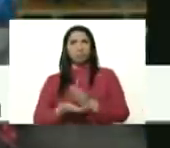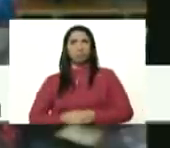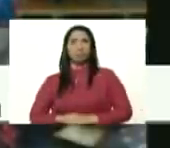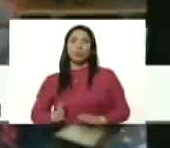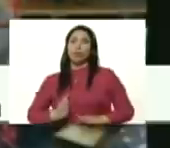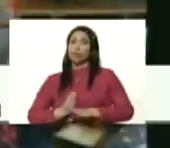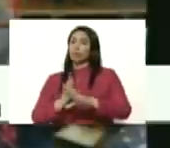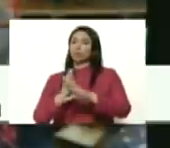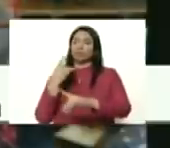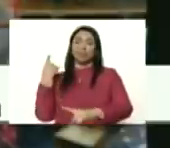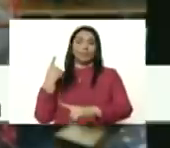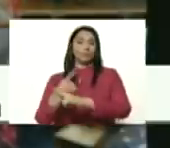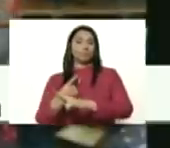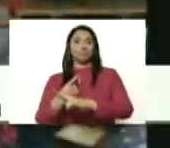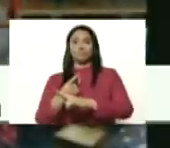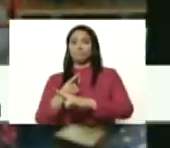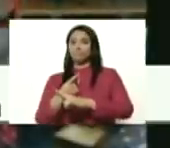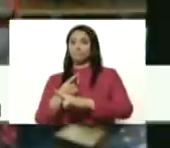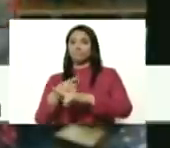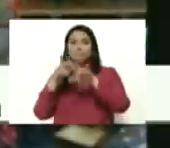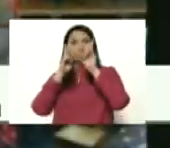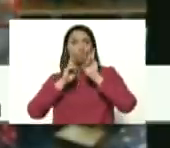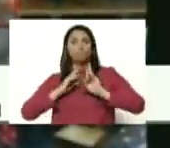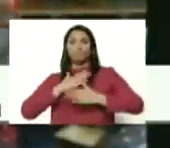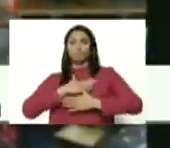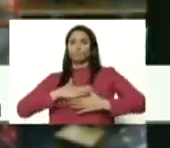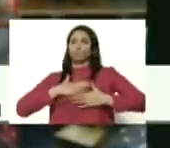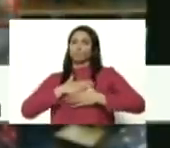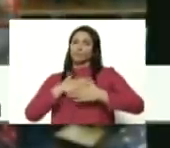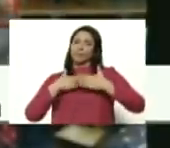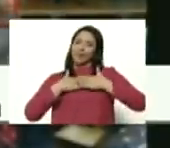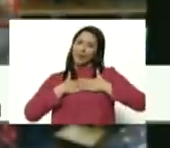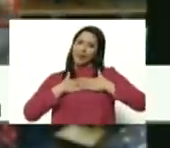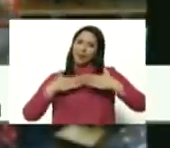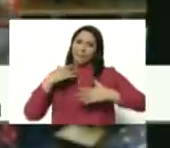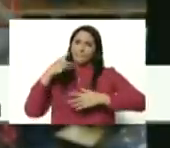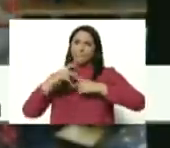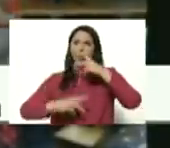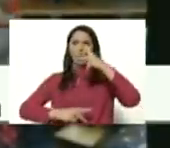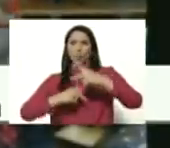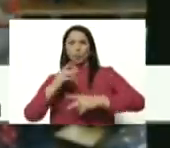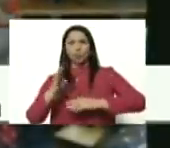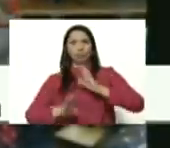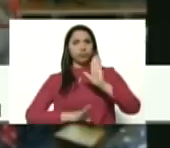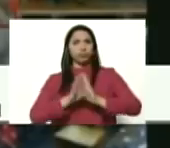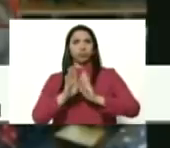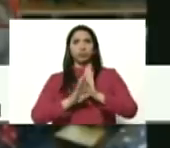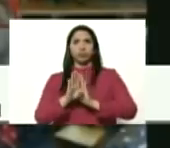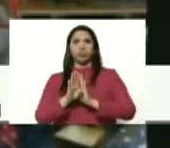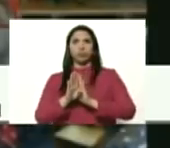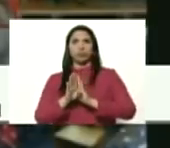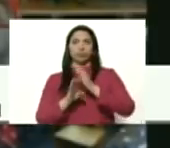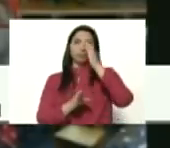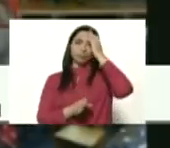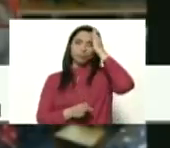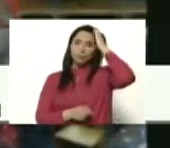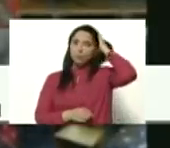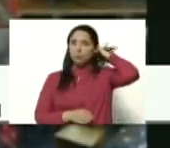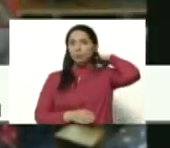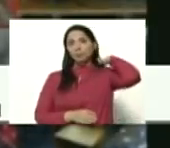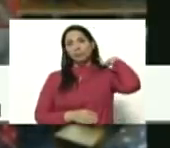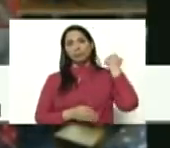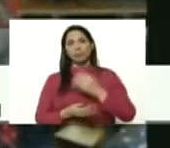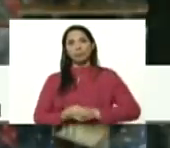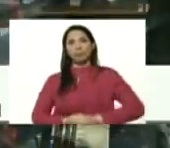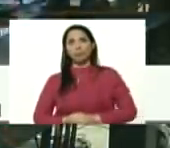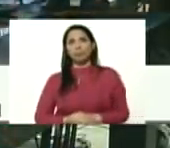Cortar lo que haya que cortar por lo sano y garantizar la producción y que el producto circule y